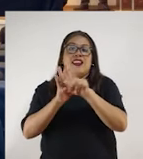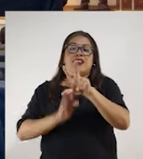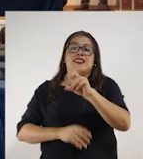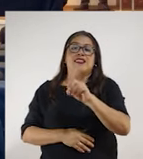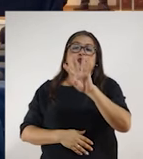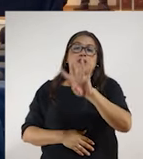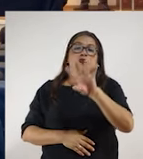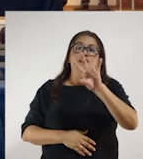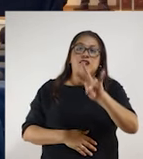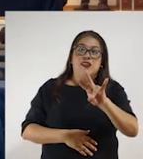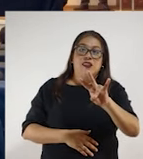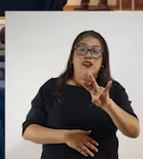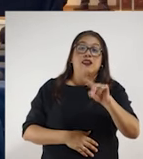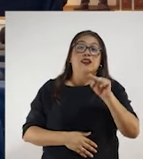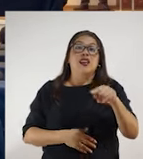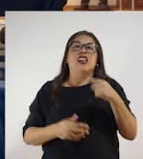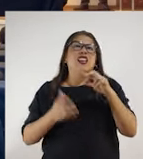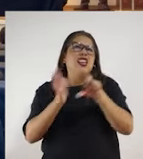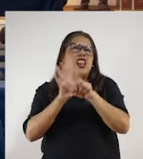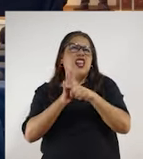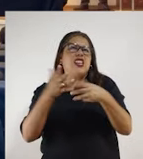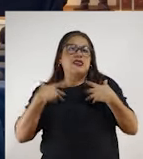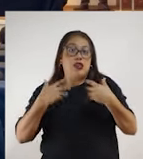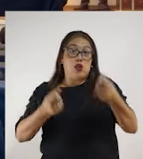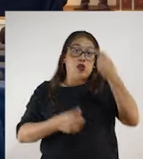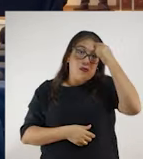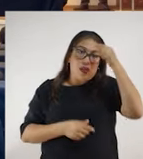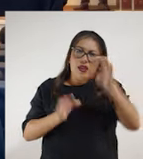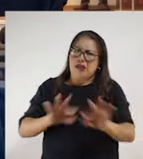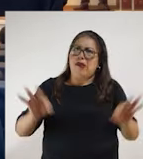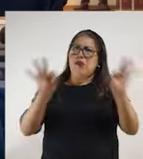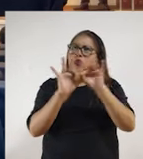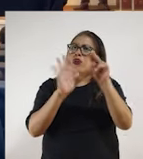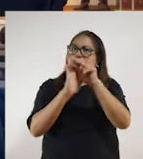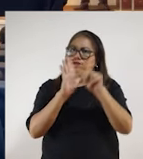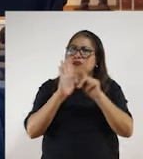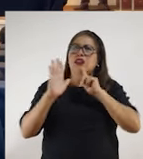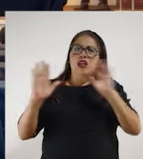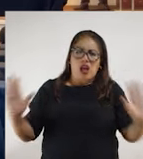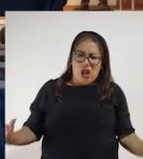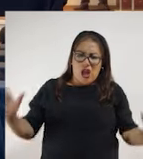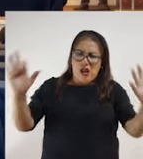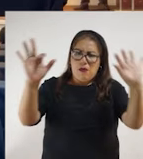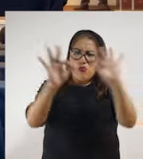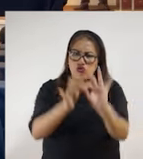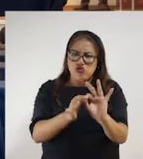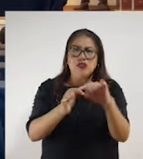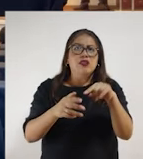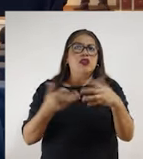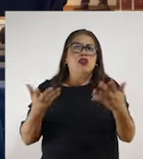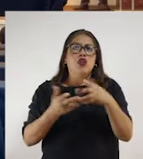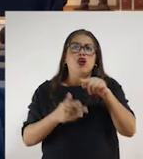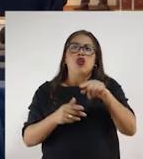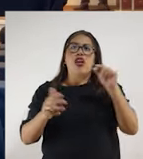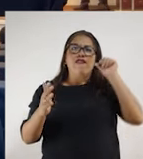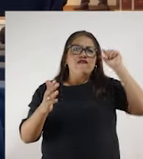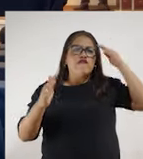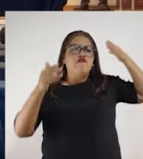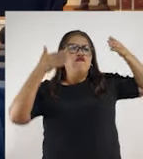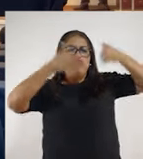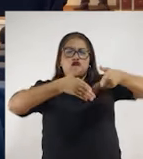ley 30947, que es la ley de salud mental, una importante norma que también está armonizado, ¿no?, con